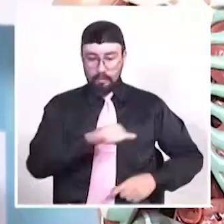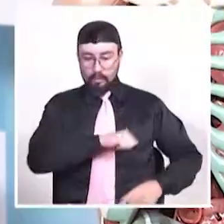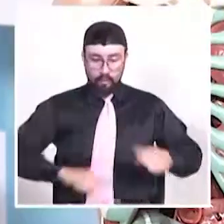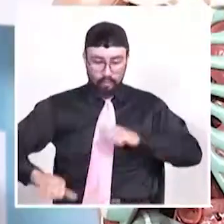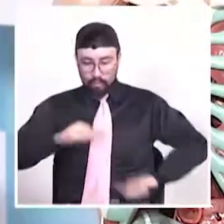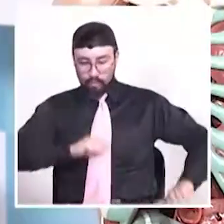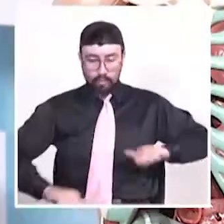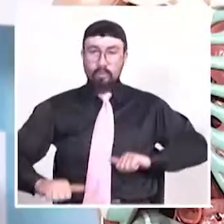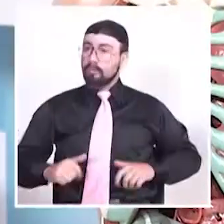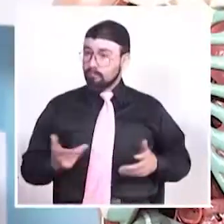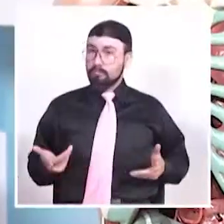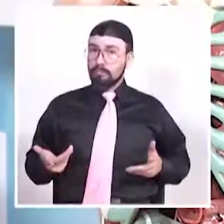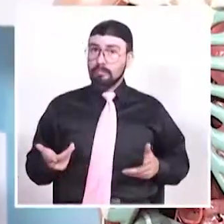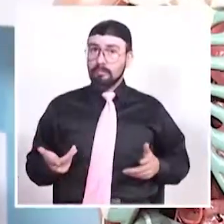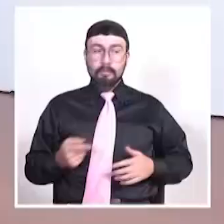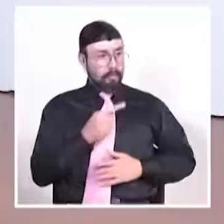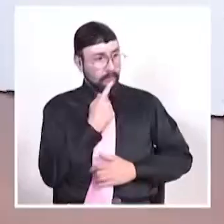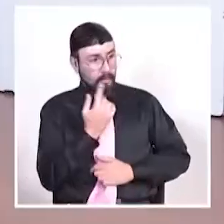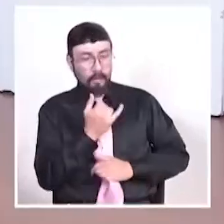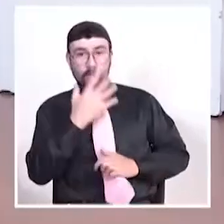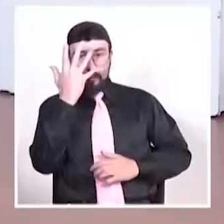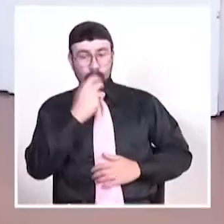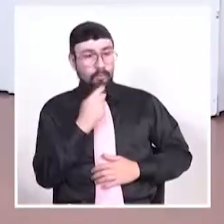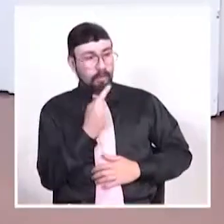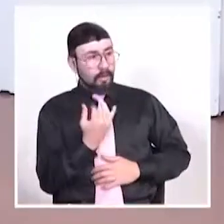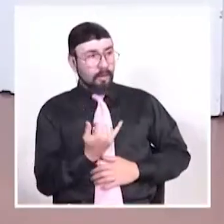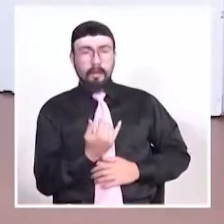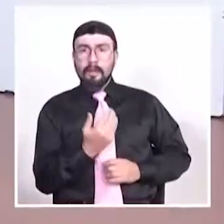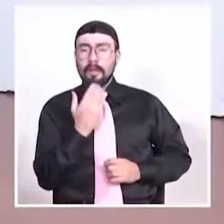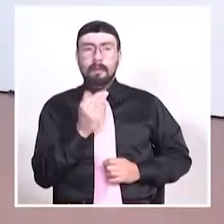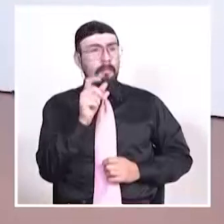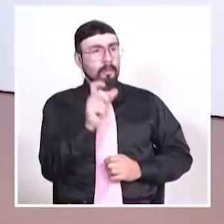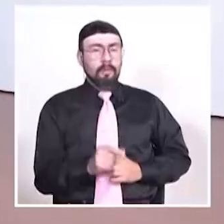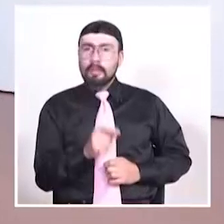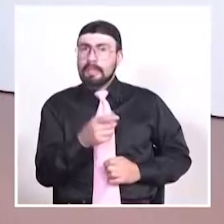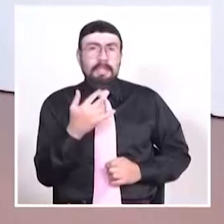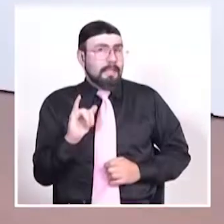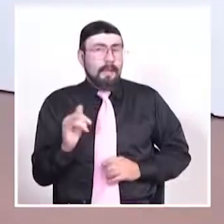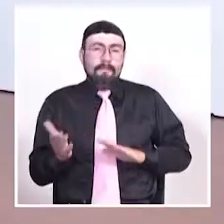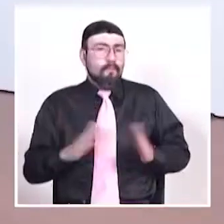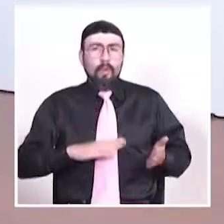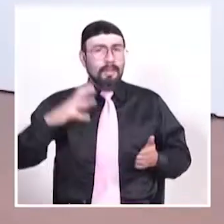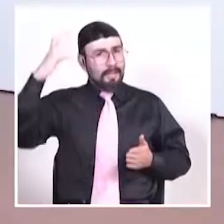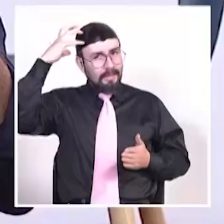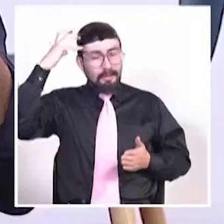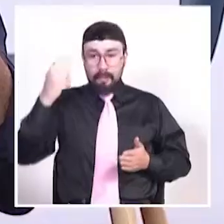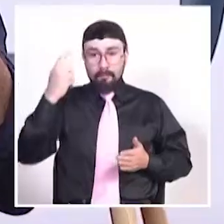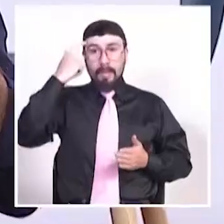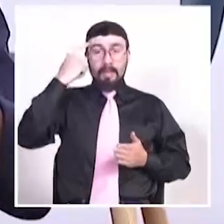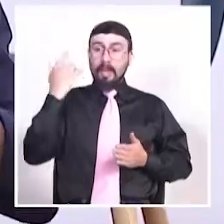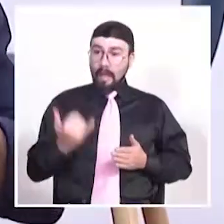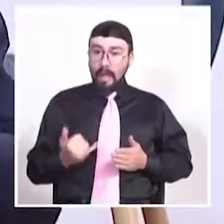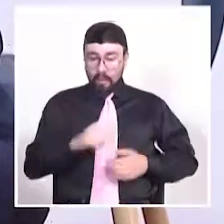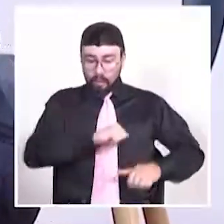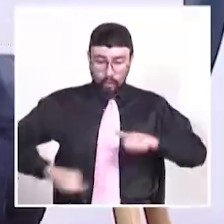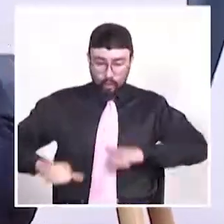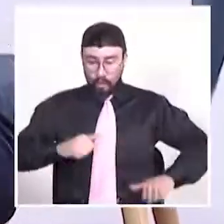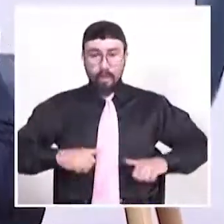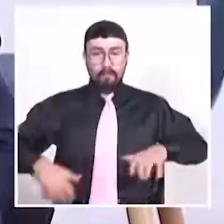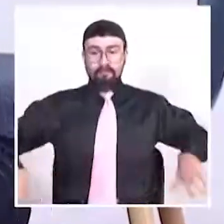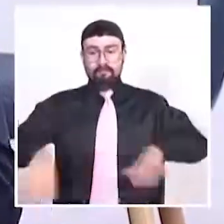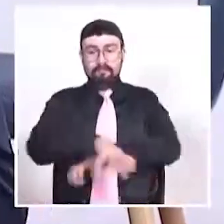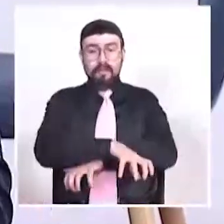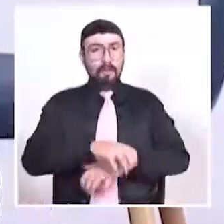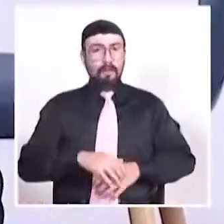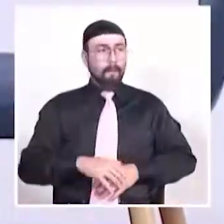y trasladarlos. Lo que dijo tan bonito, que el paciente por algún motivo tiene muerte cerebral y están pensando en donar los órganos. Si no le